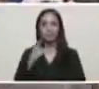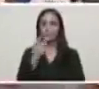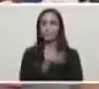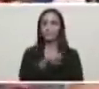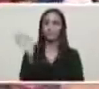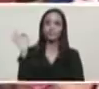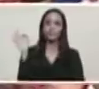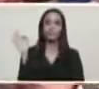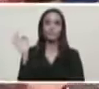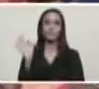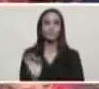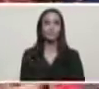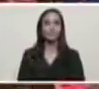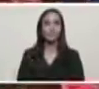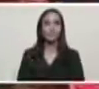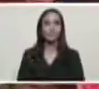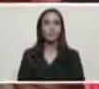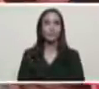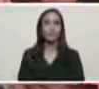excelente la intervención de María